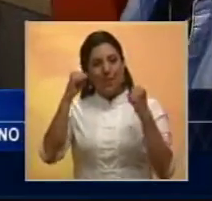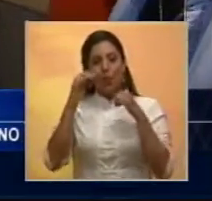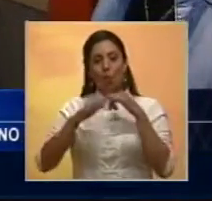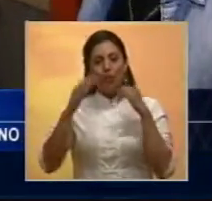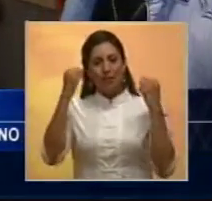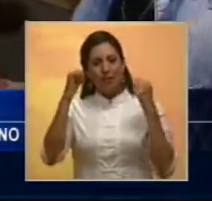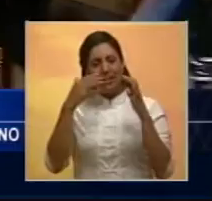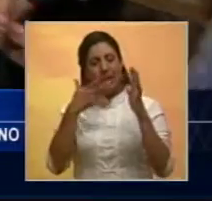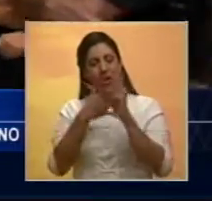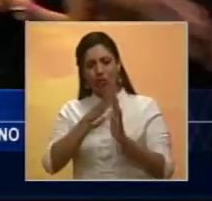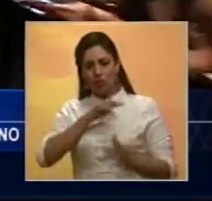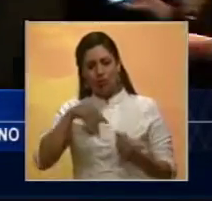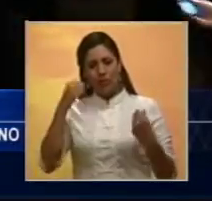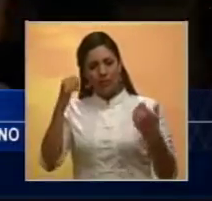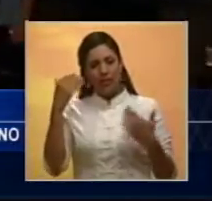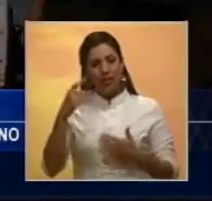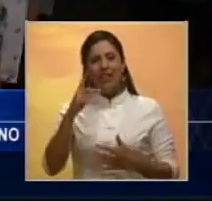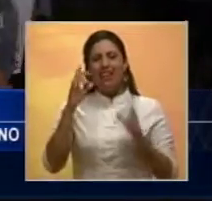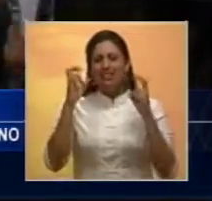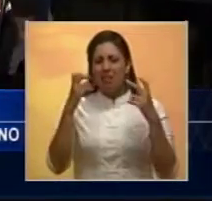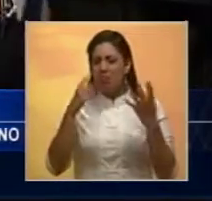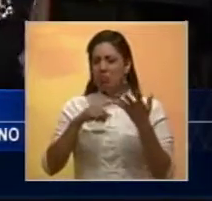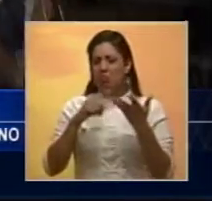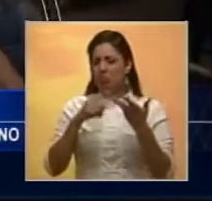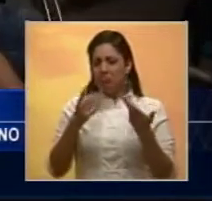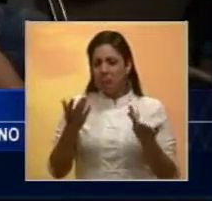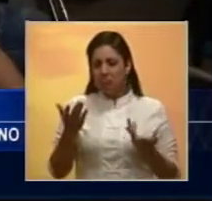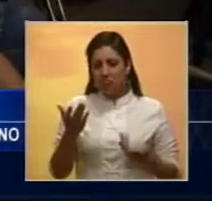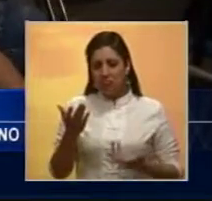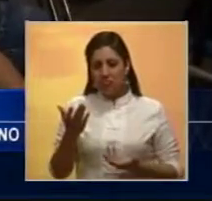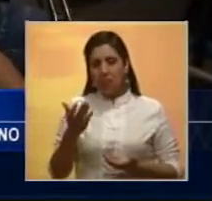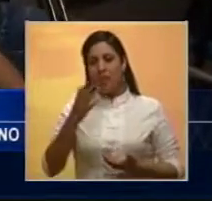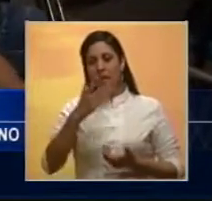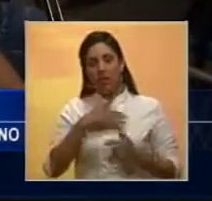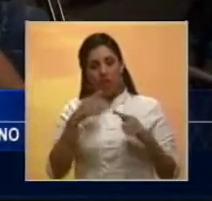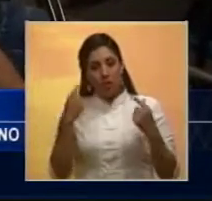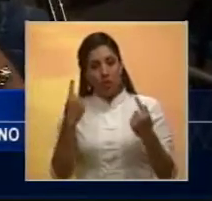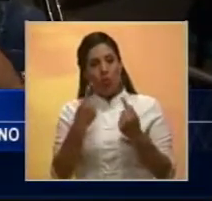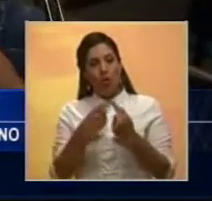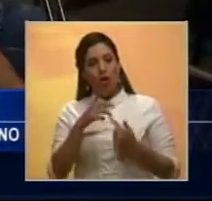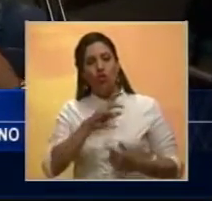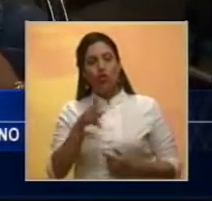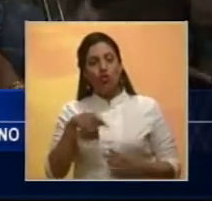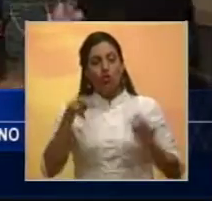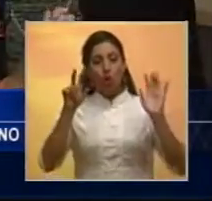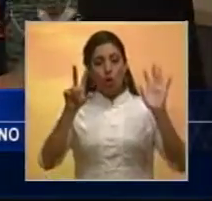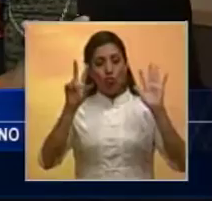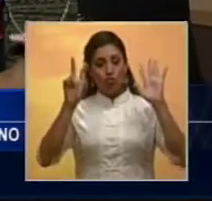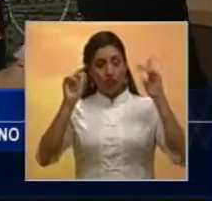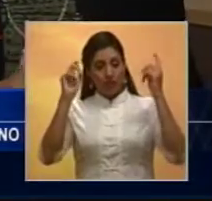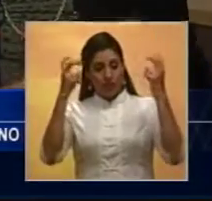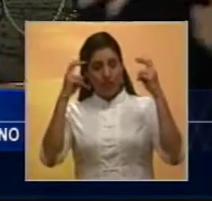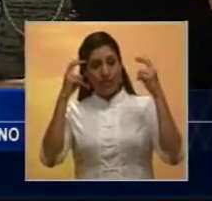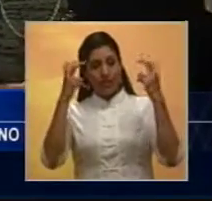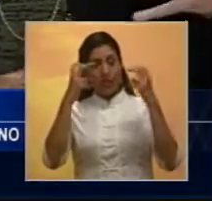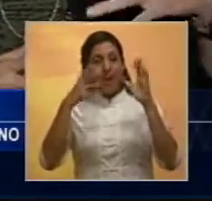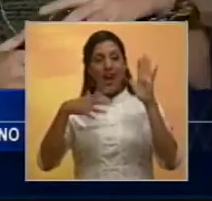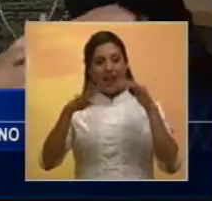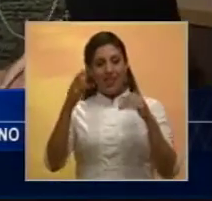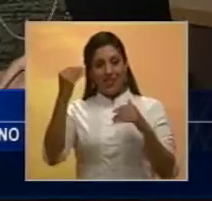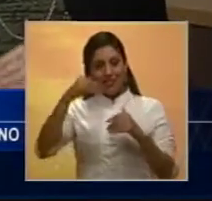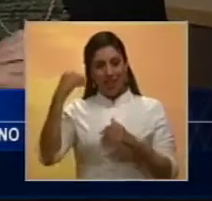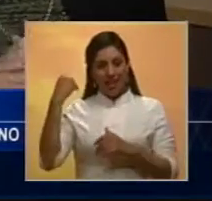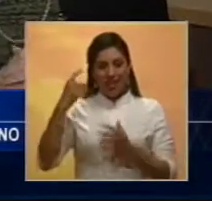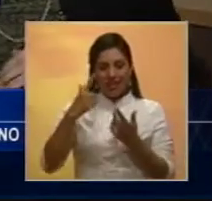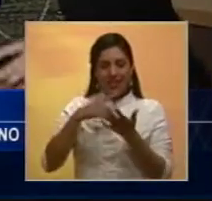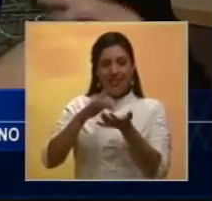últimos detalles y aquí andamos. ¿Cuántos temas nos vas a mostrar? Tengo un repertorio de 8 temas, de los 14 temas que tengo ya